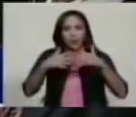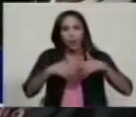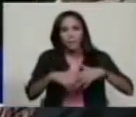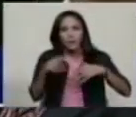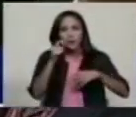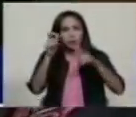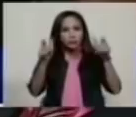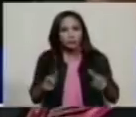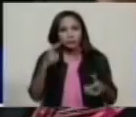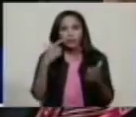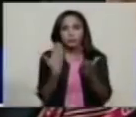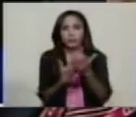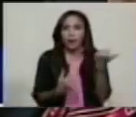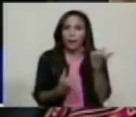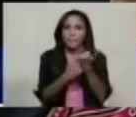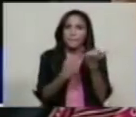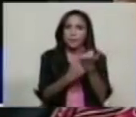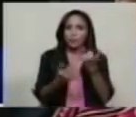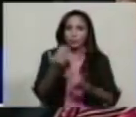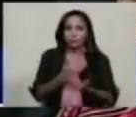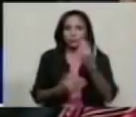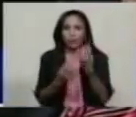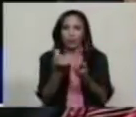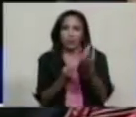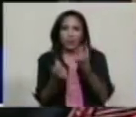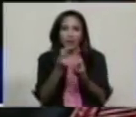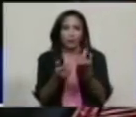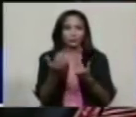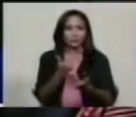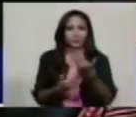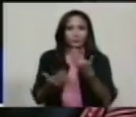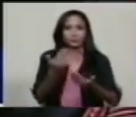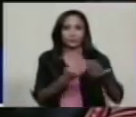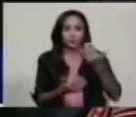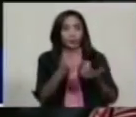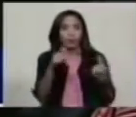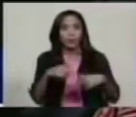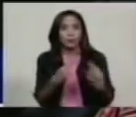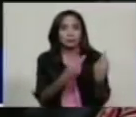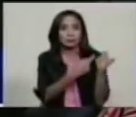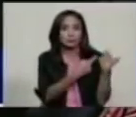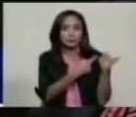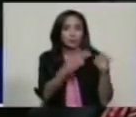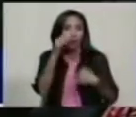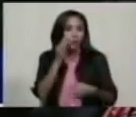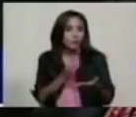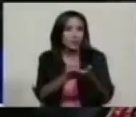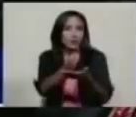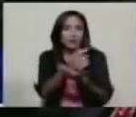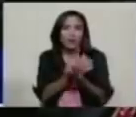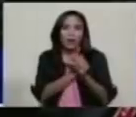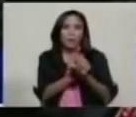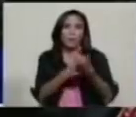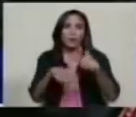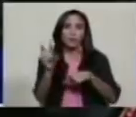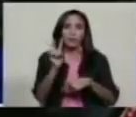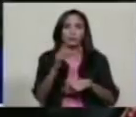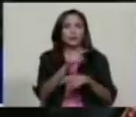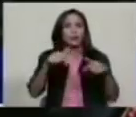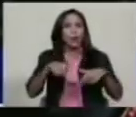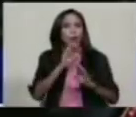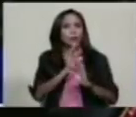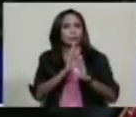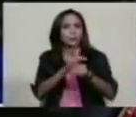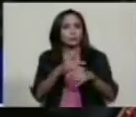el favorable clima de inversión que tenemos en Venezuela y que están ratificando su compromiso con Venezuela. Hoy le queremos decir que